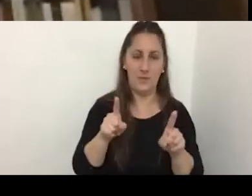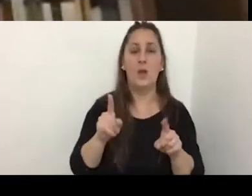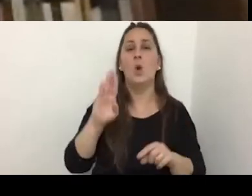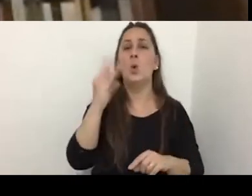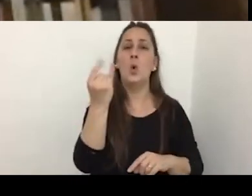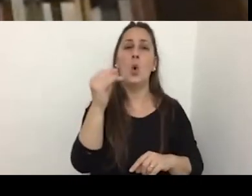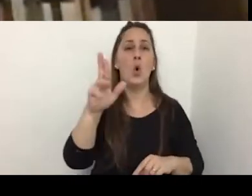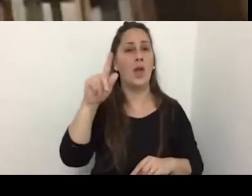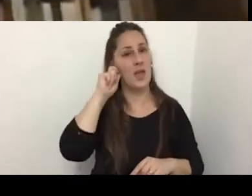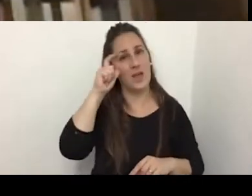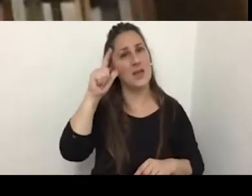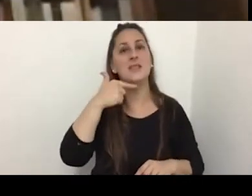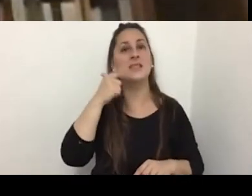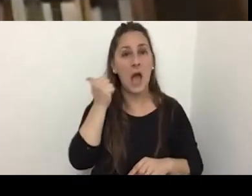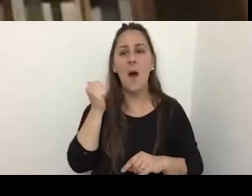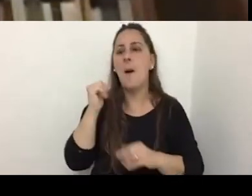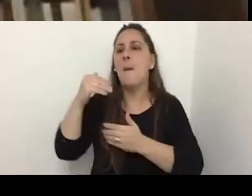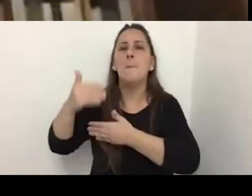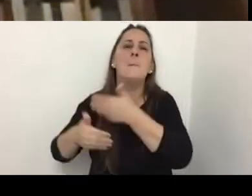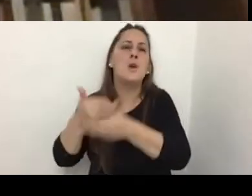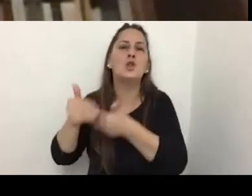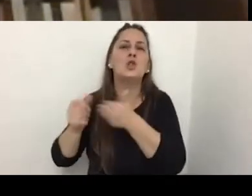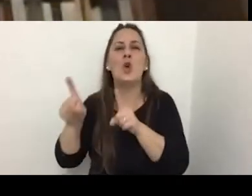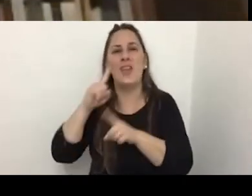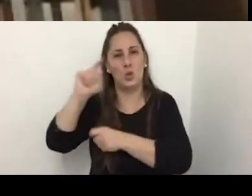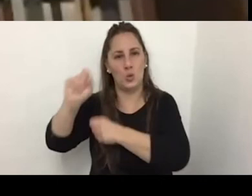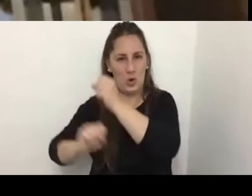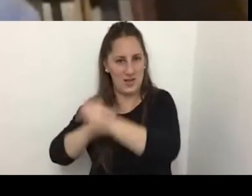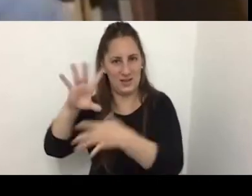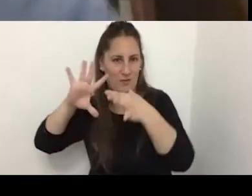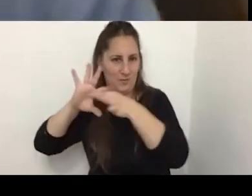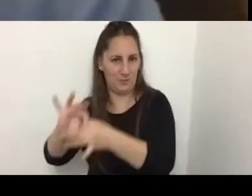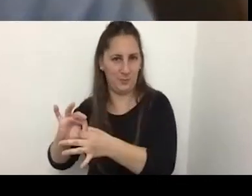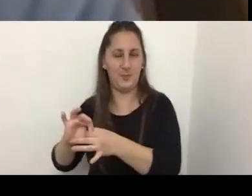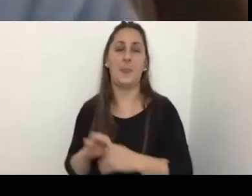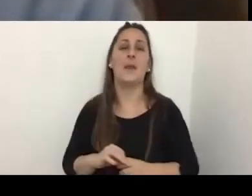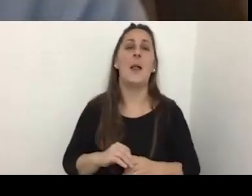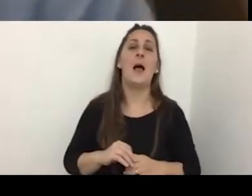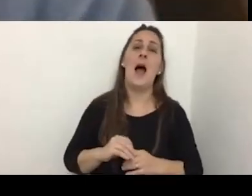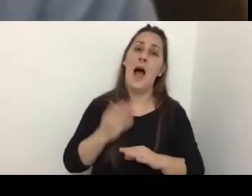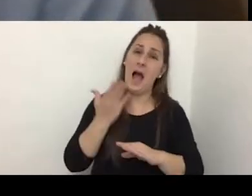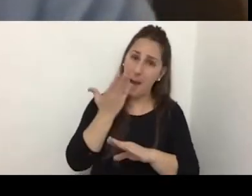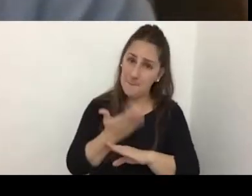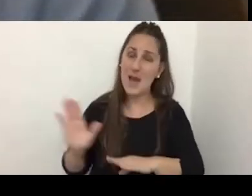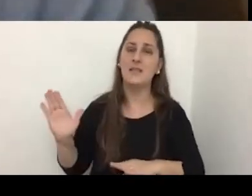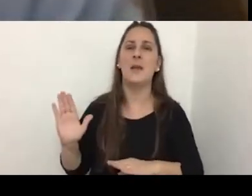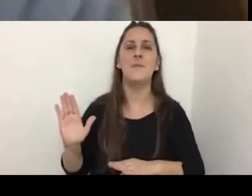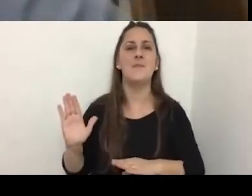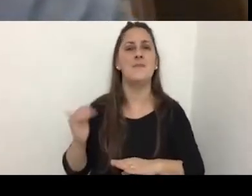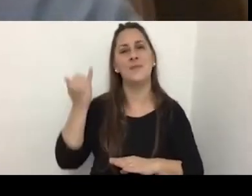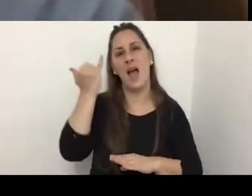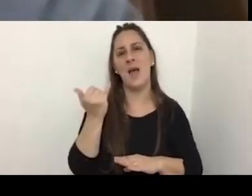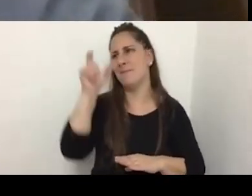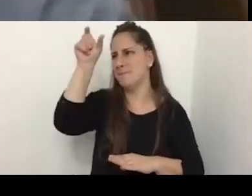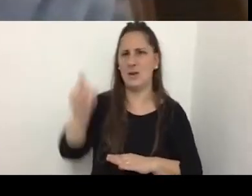con procesos de industrialización. Pero además hay un economista